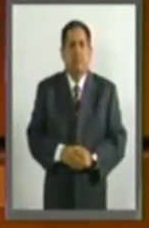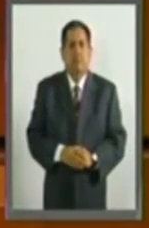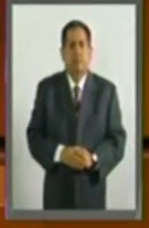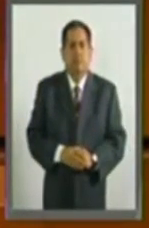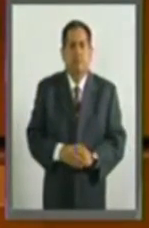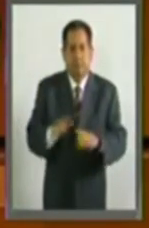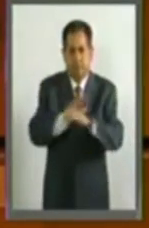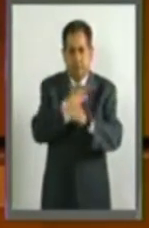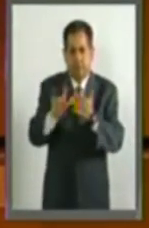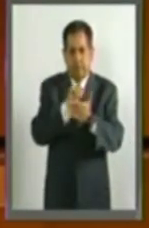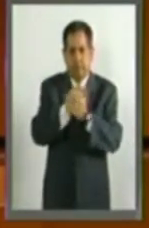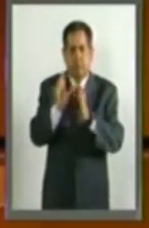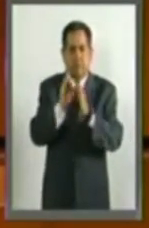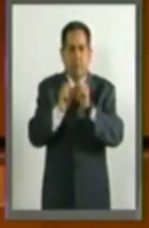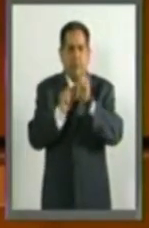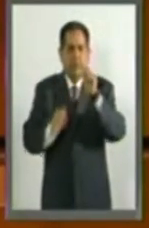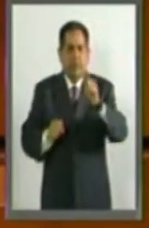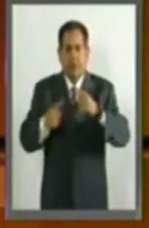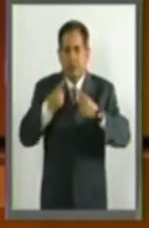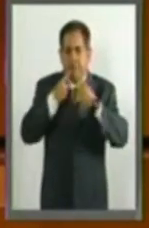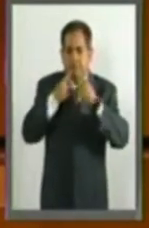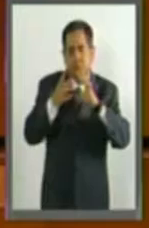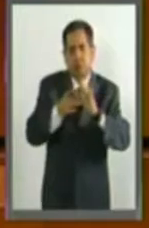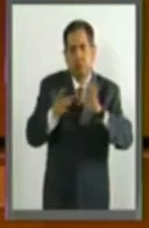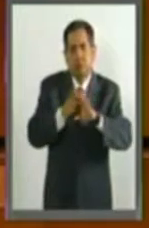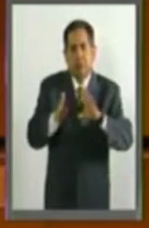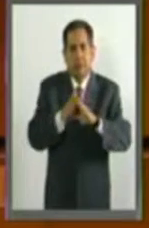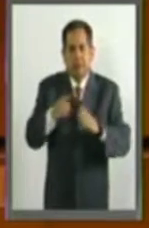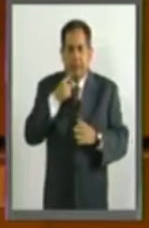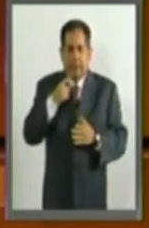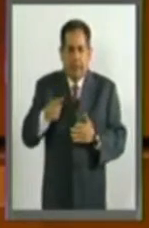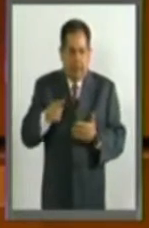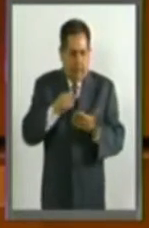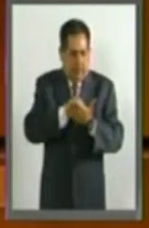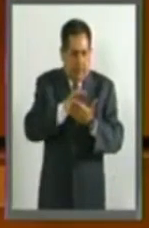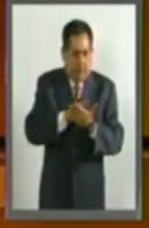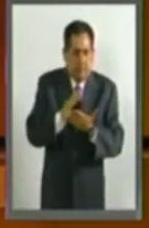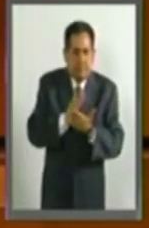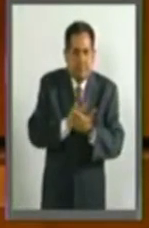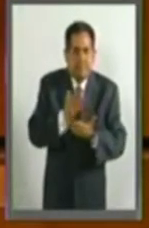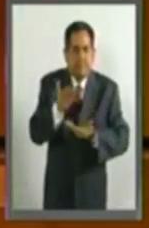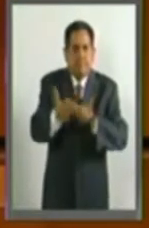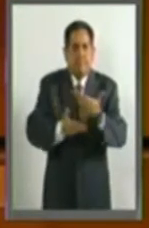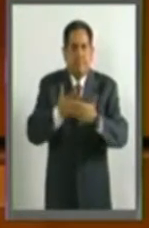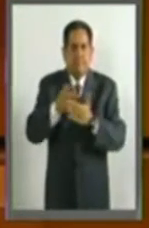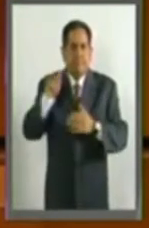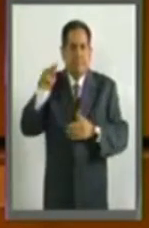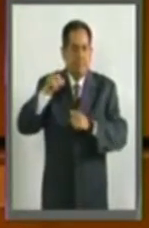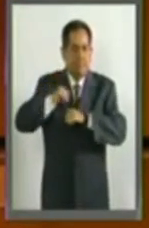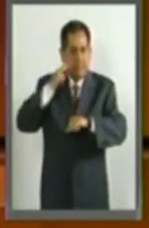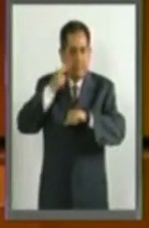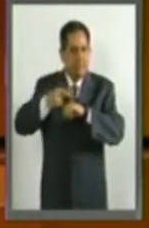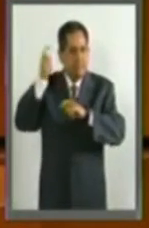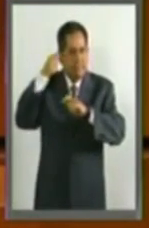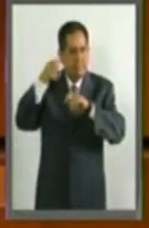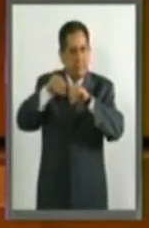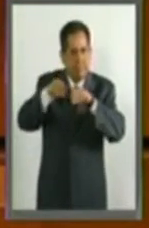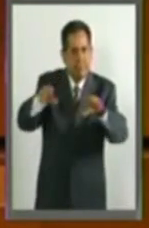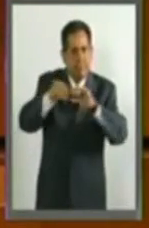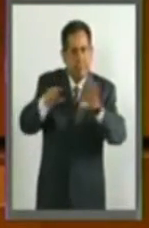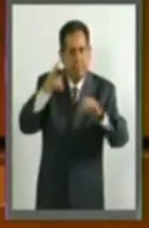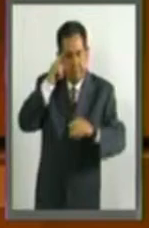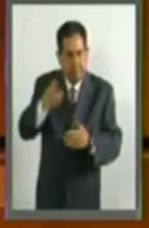La reforma constitucional obliga a los concesionarios que presten servicios de televisión radiodifundida